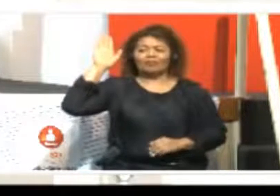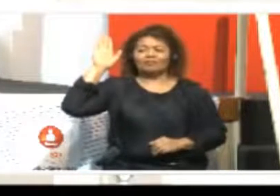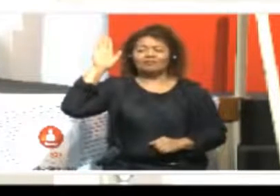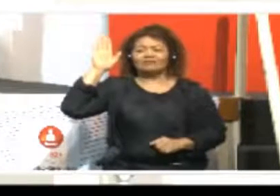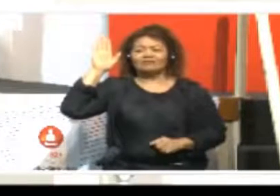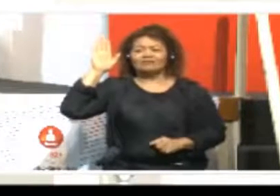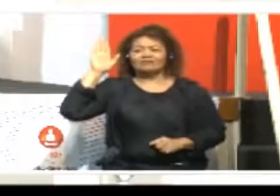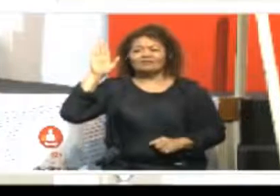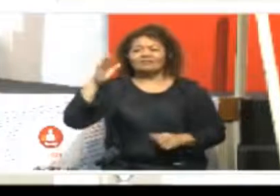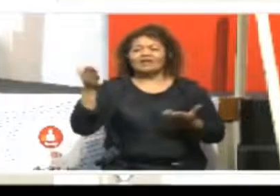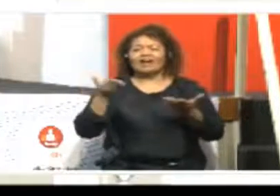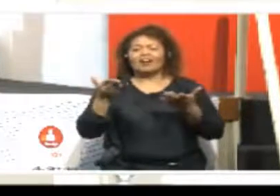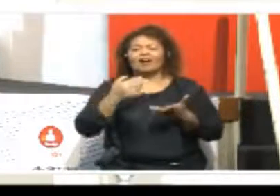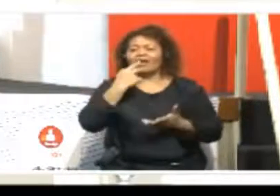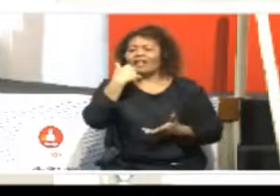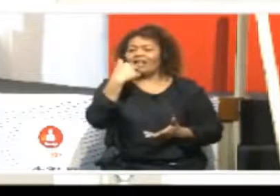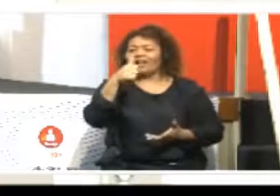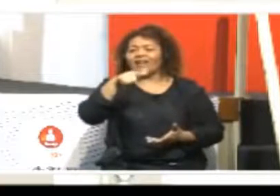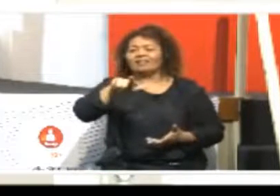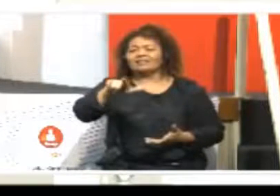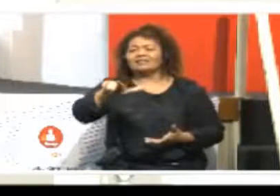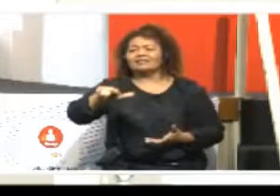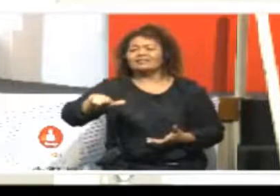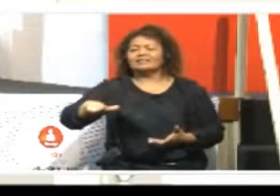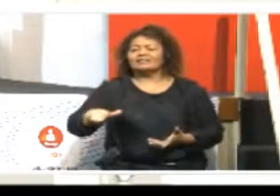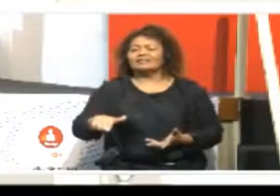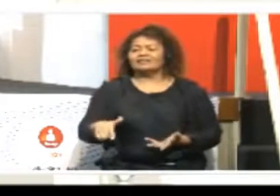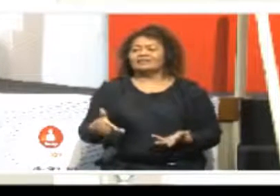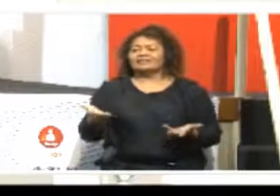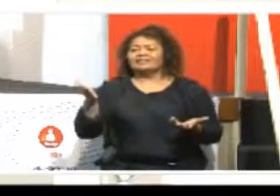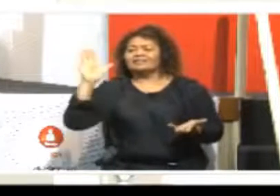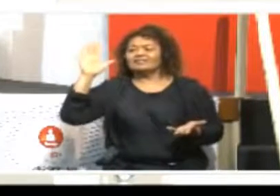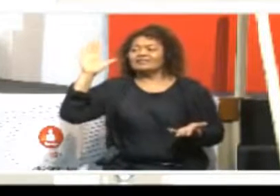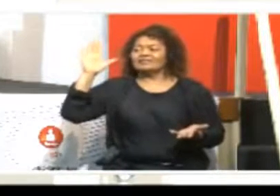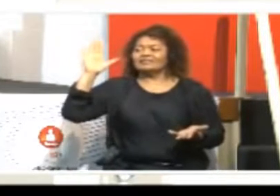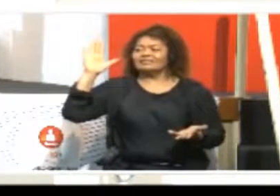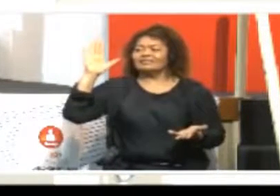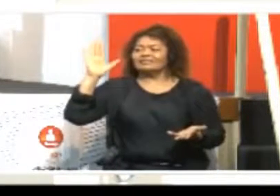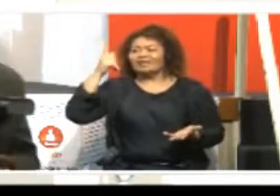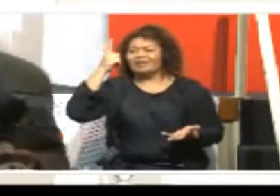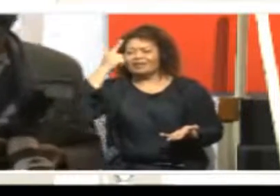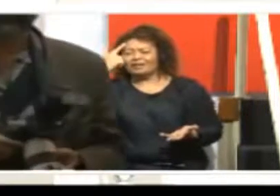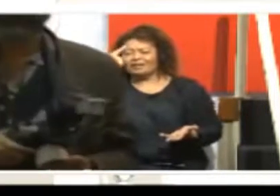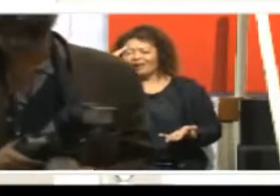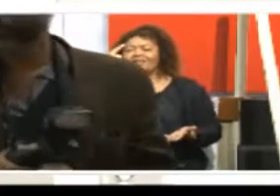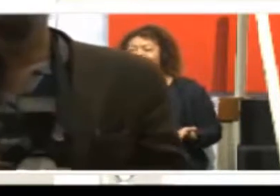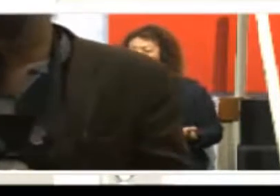Ahora en inglés. Creo que la mayoría prefiere en español.